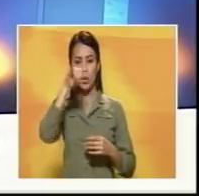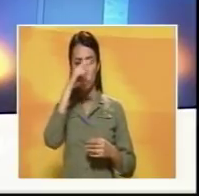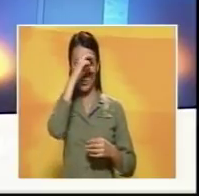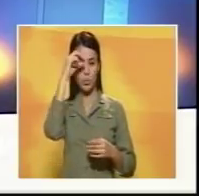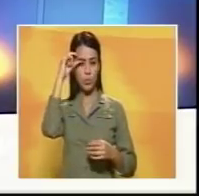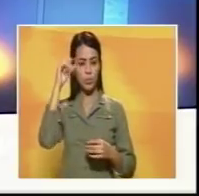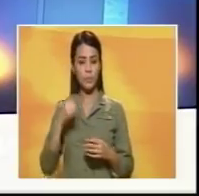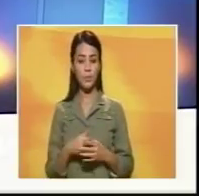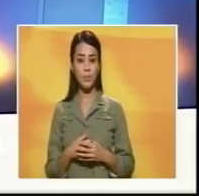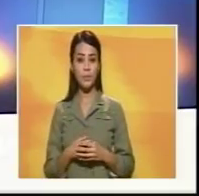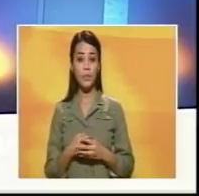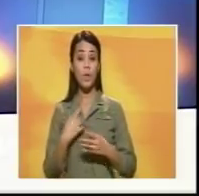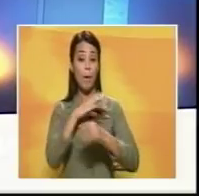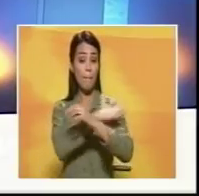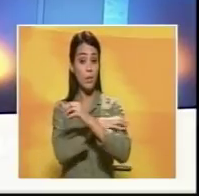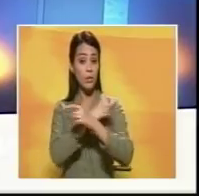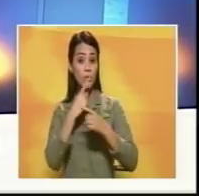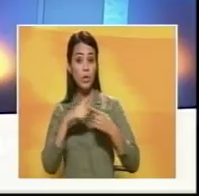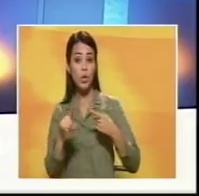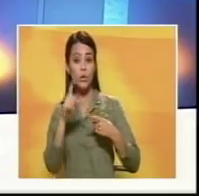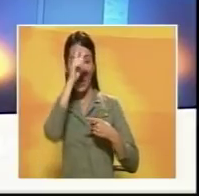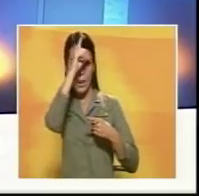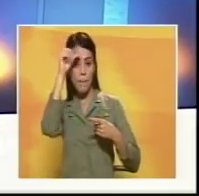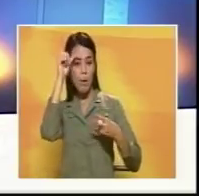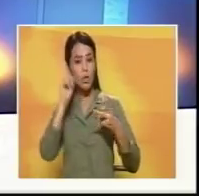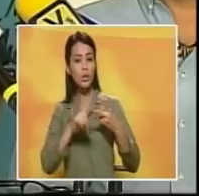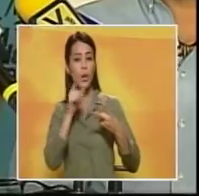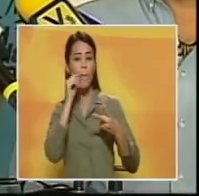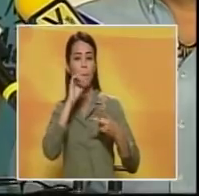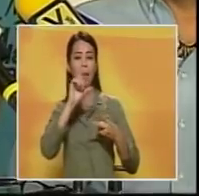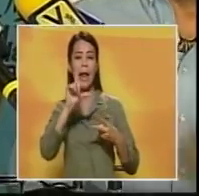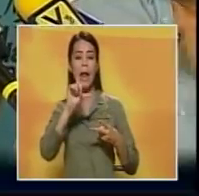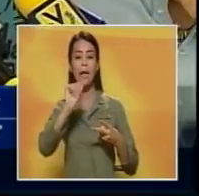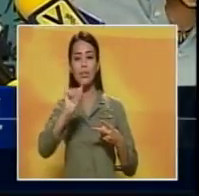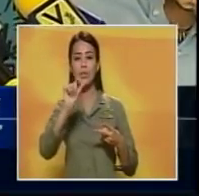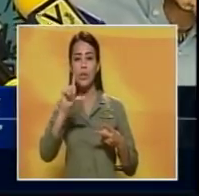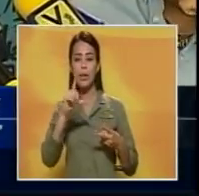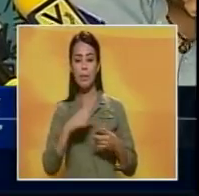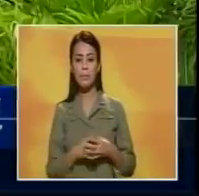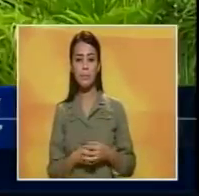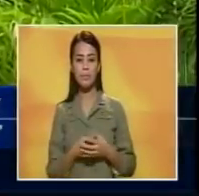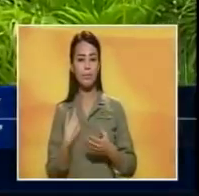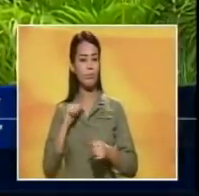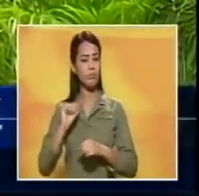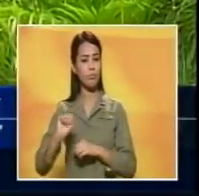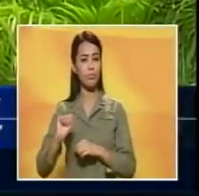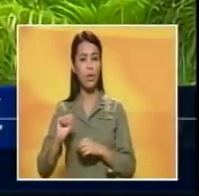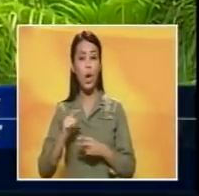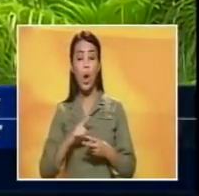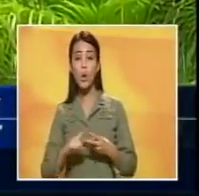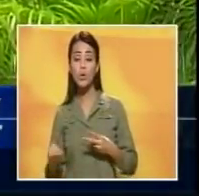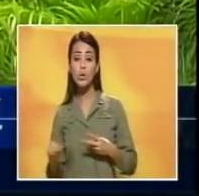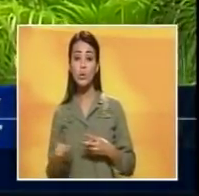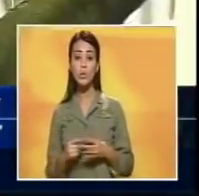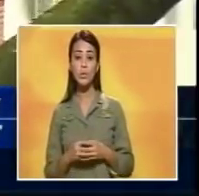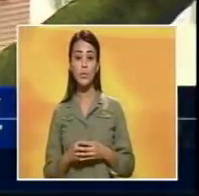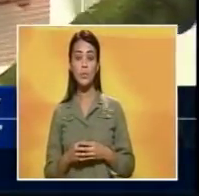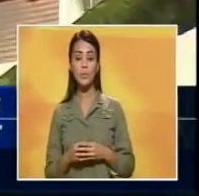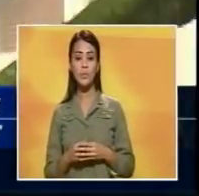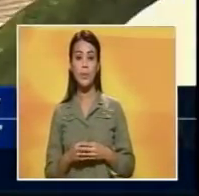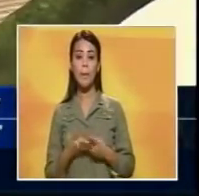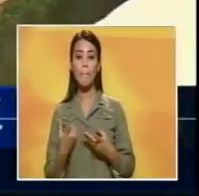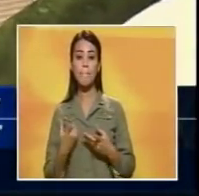los dirigentes opositores Leopoldo López y Antonio Ledesma. La oposición venezolana se impuso a los otros finalistas, la